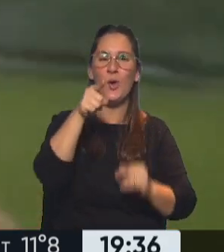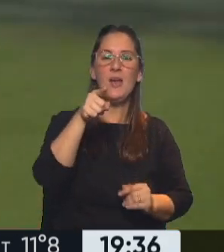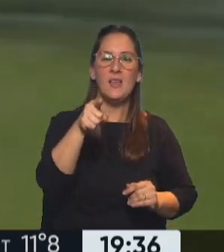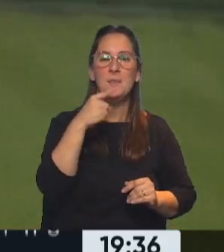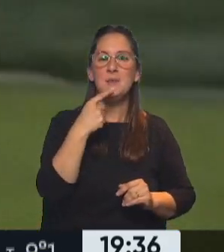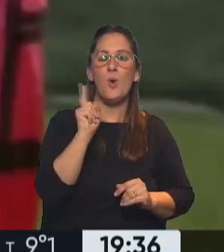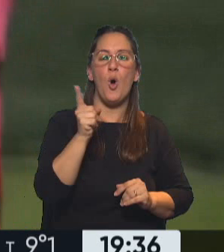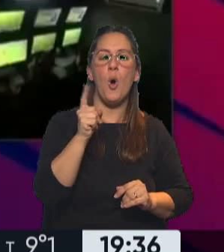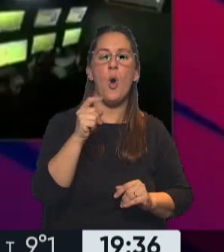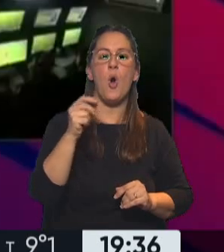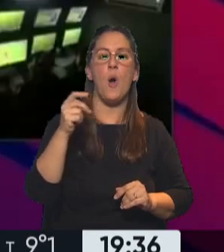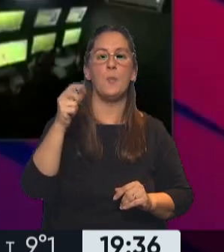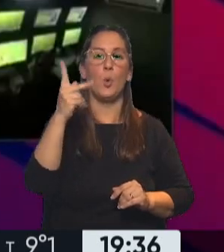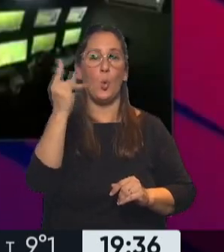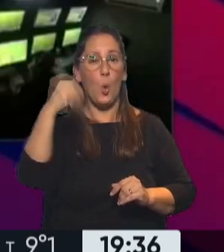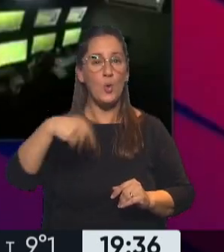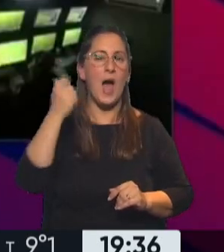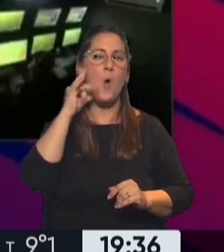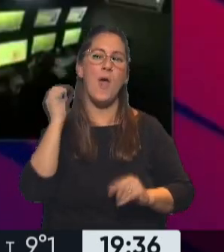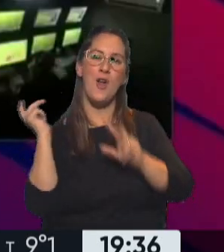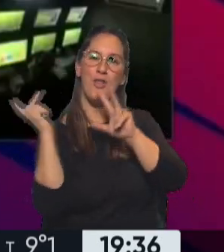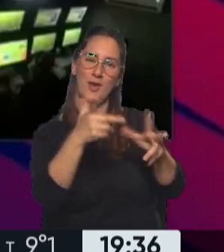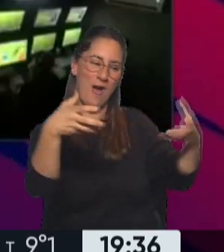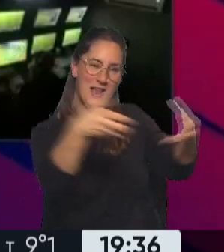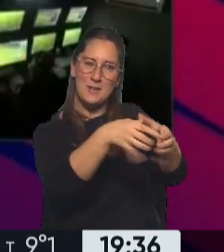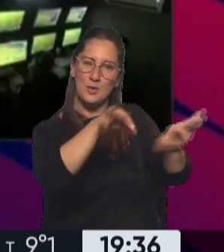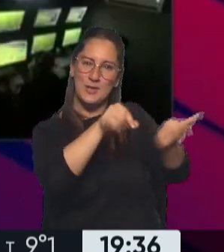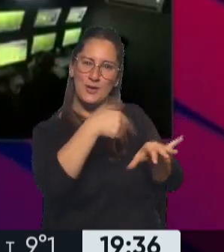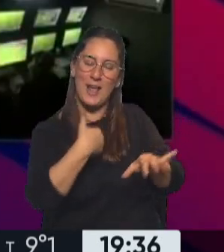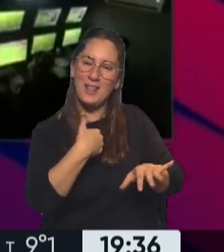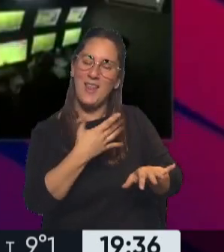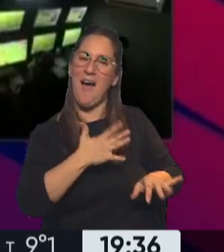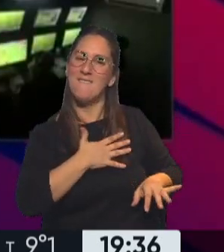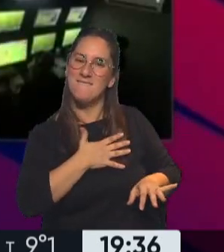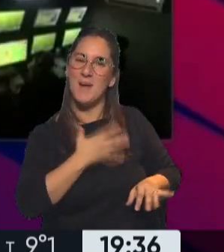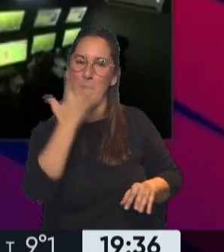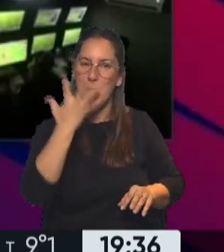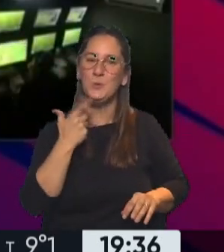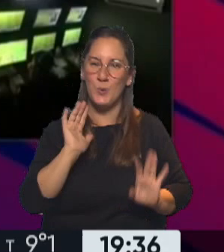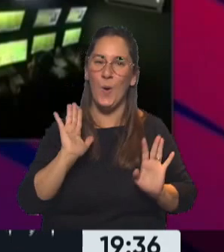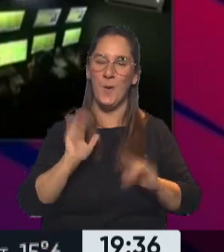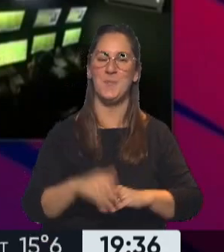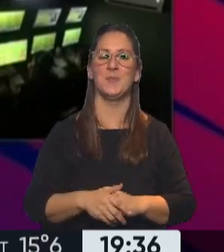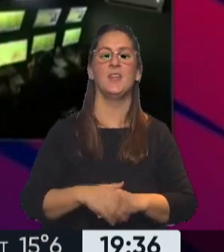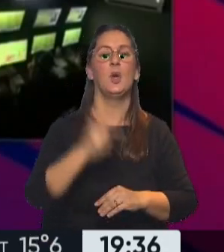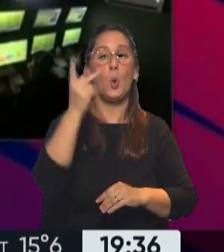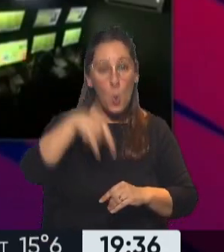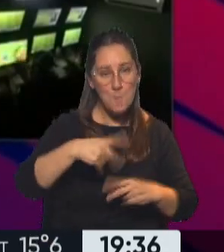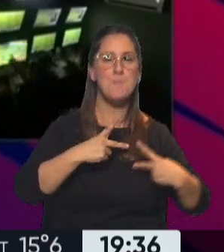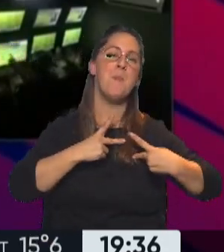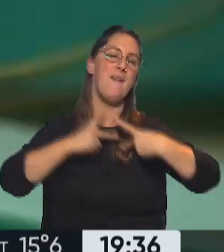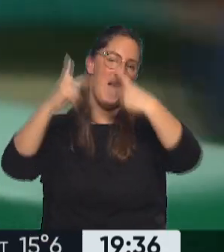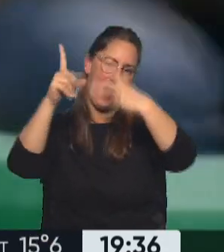que le dijo el Kun Agüero al equipo. Ah, sí, muy bien. Pegó de corazón a corazón. El Kun va a viajar y va a estar así junto a